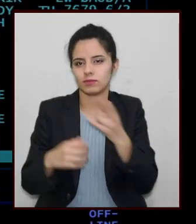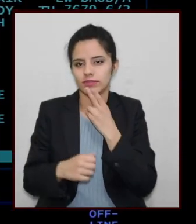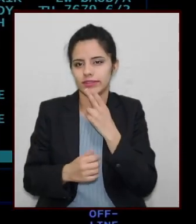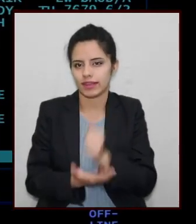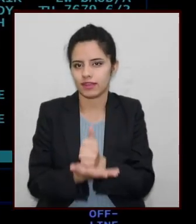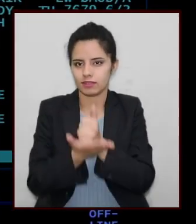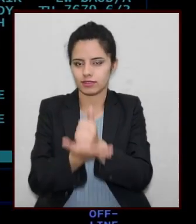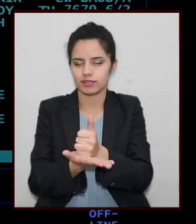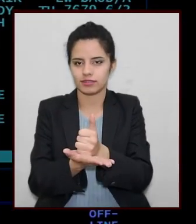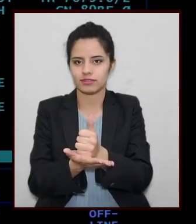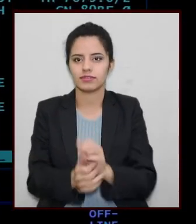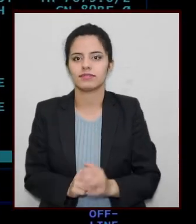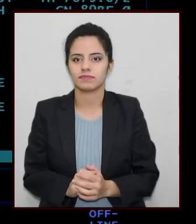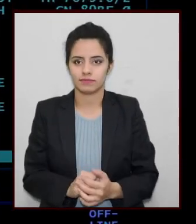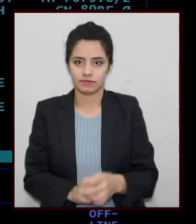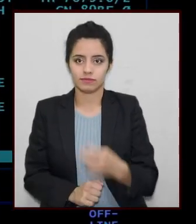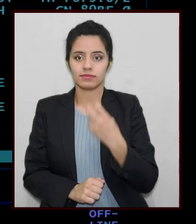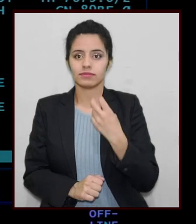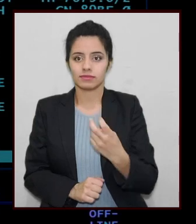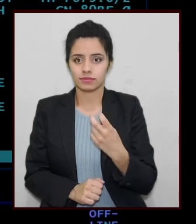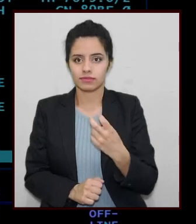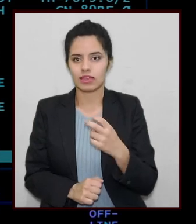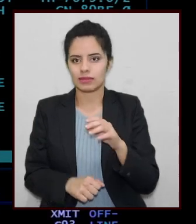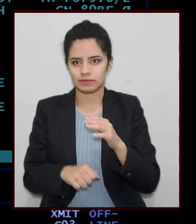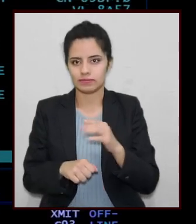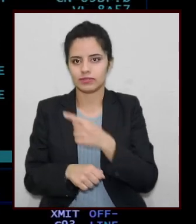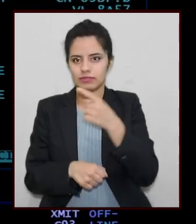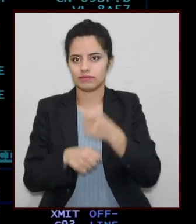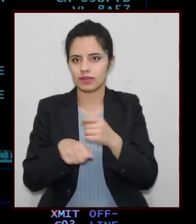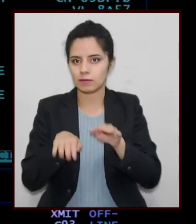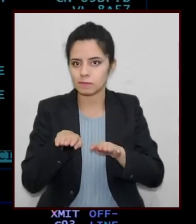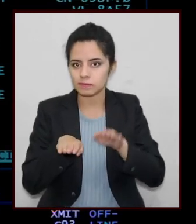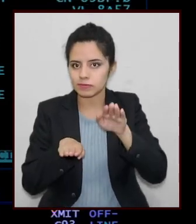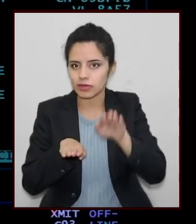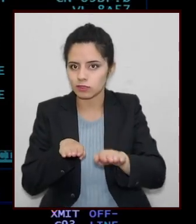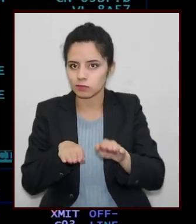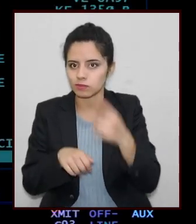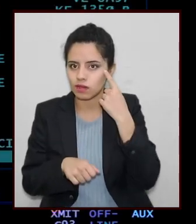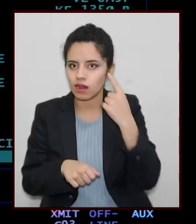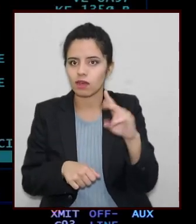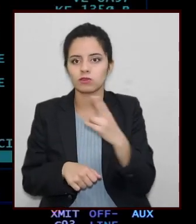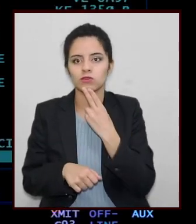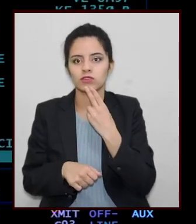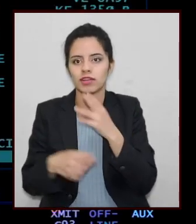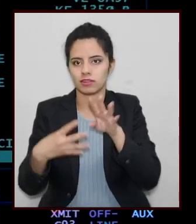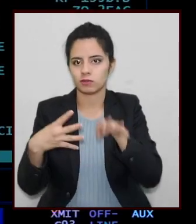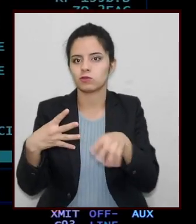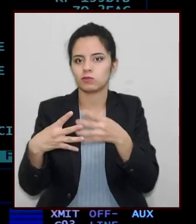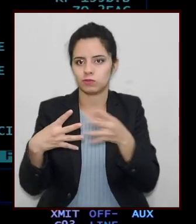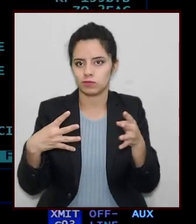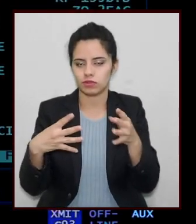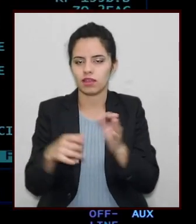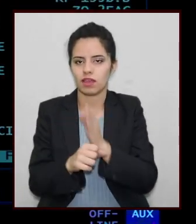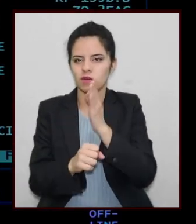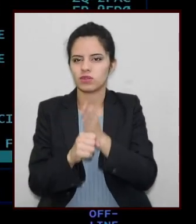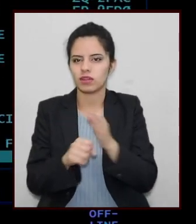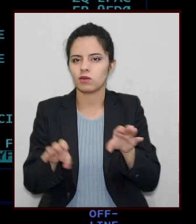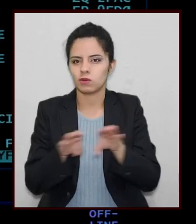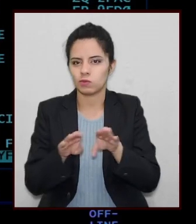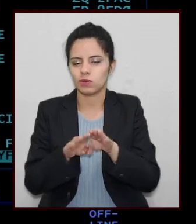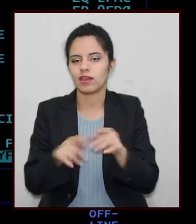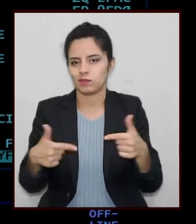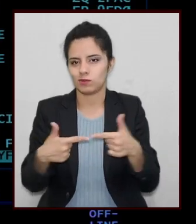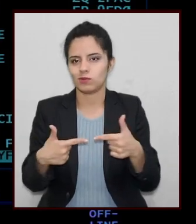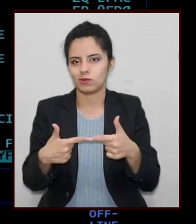de mucha utilidad. Así que con esto hemos dado un pequeño primer paso en el uso de las hojas de cálculo, y en esta ocasión